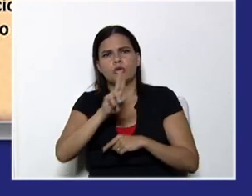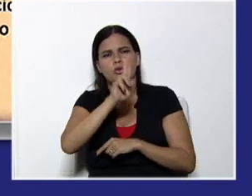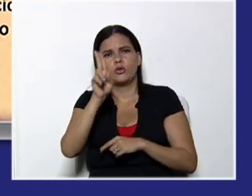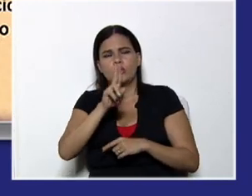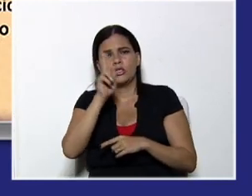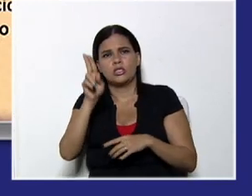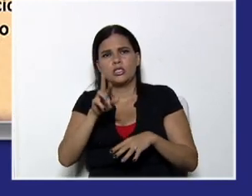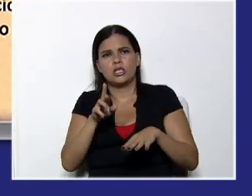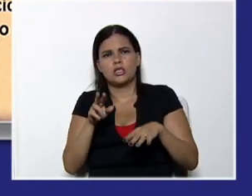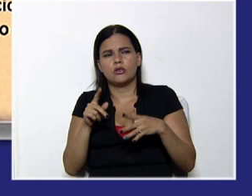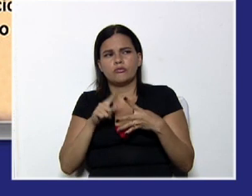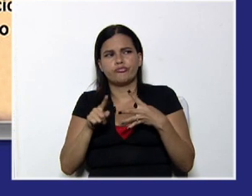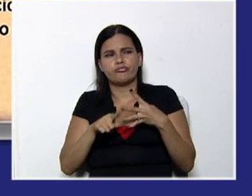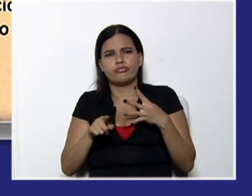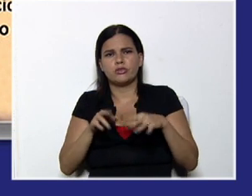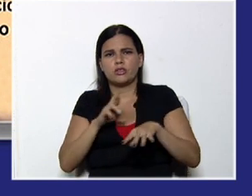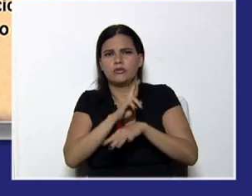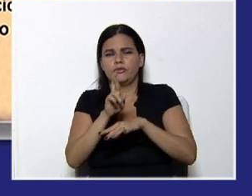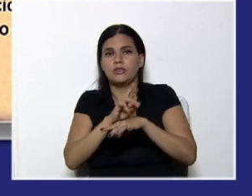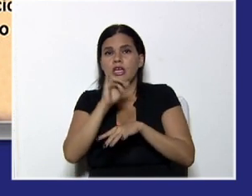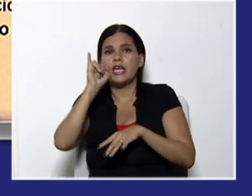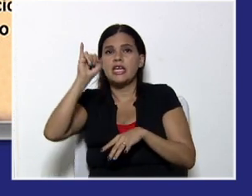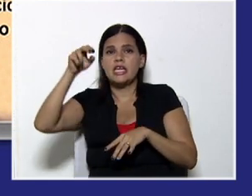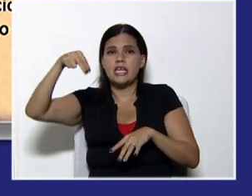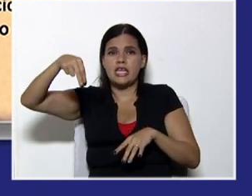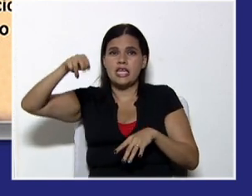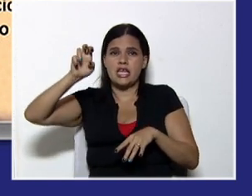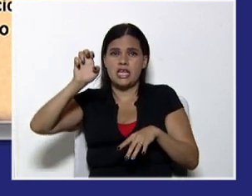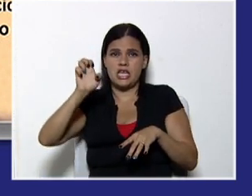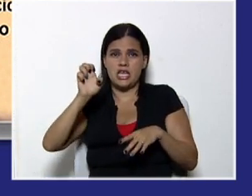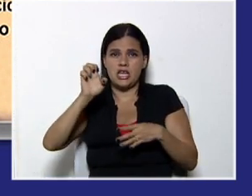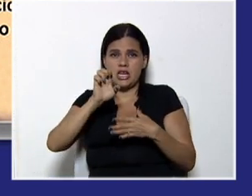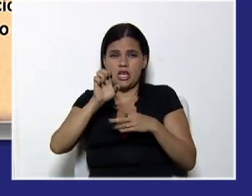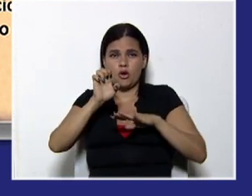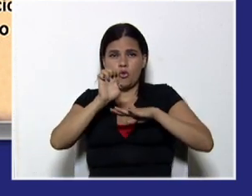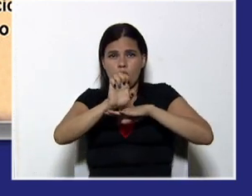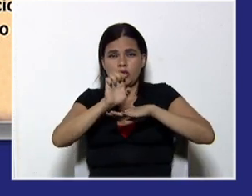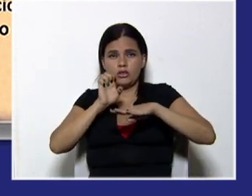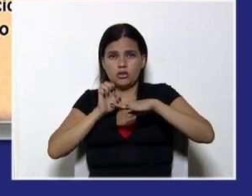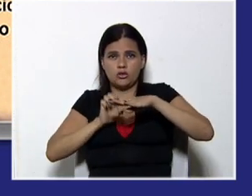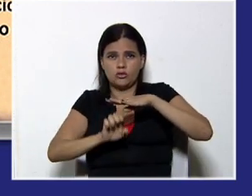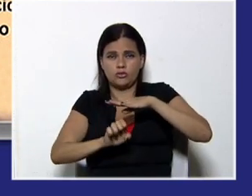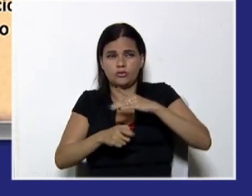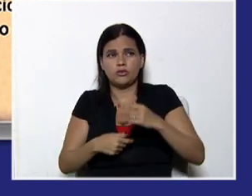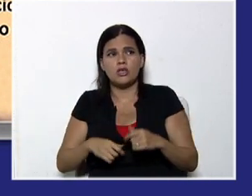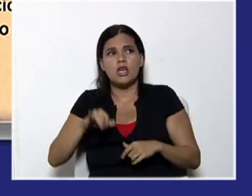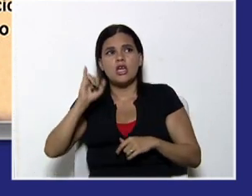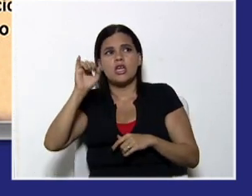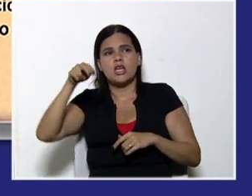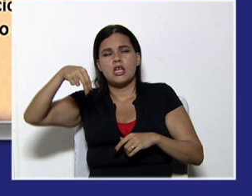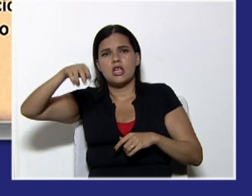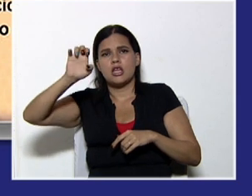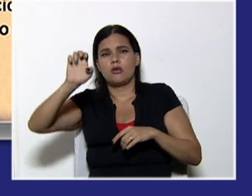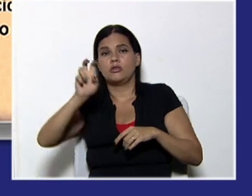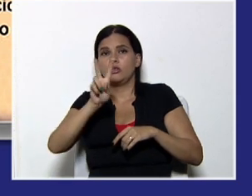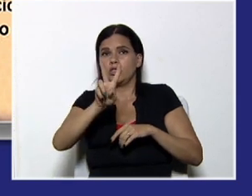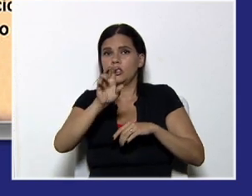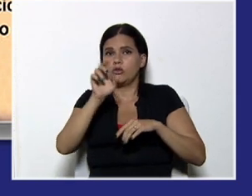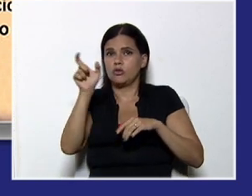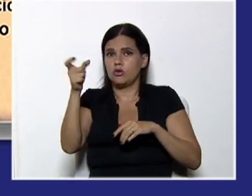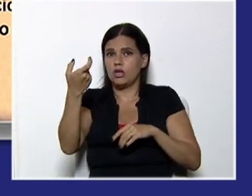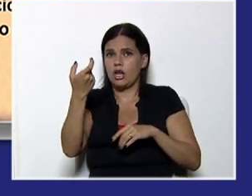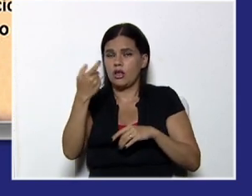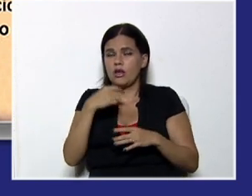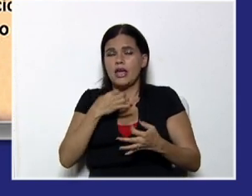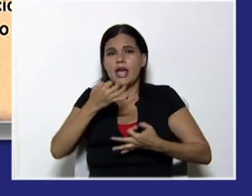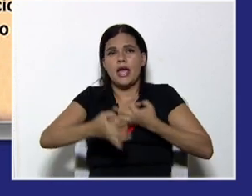de provecho, define inecuación, desigualdad, inecuación de segundo grado. Explica cuáles son los